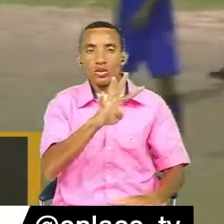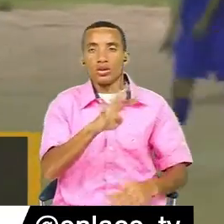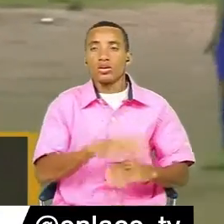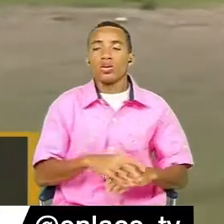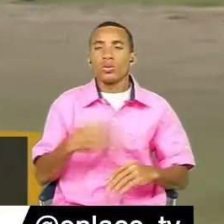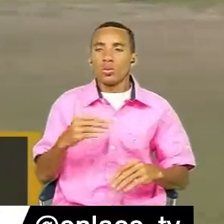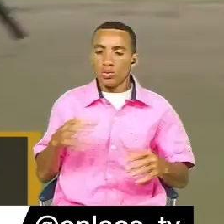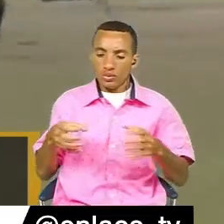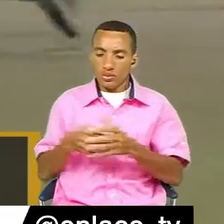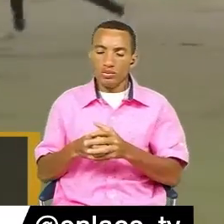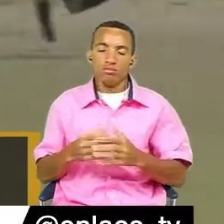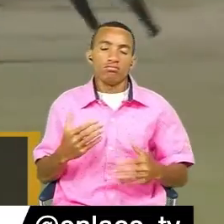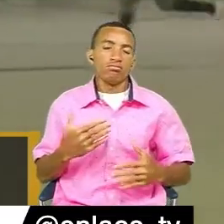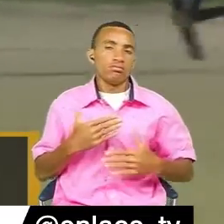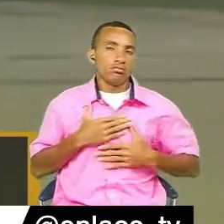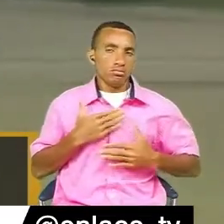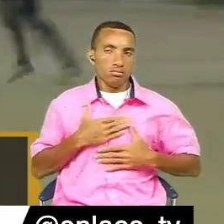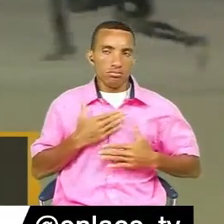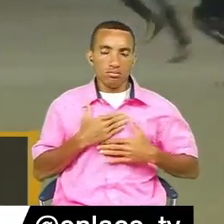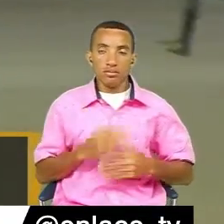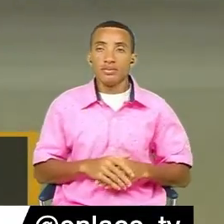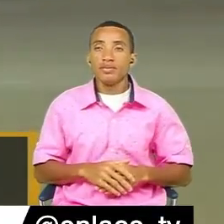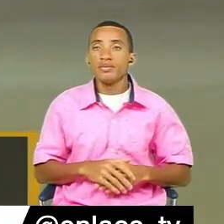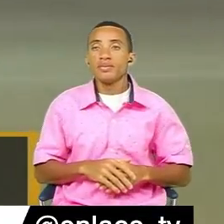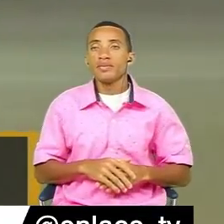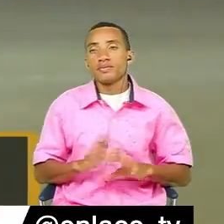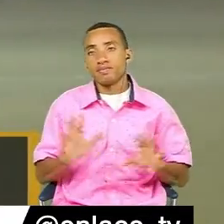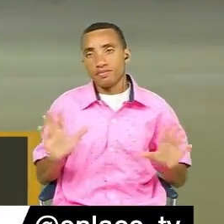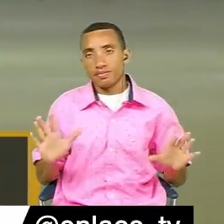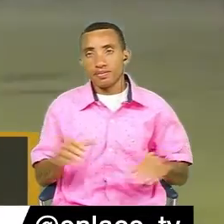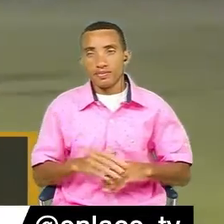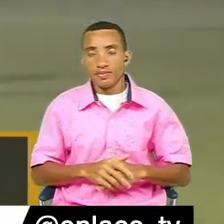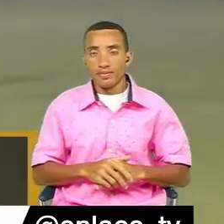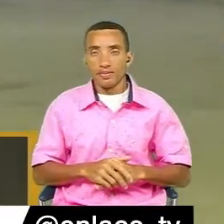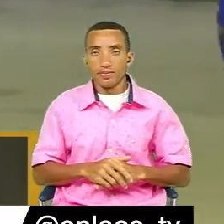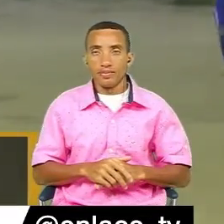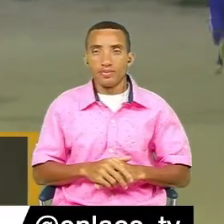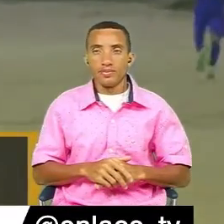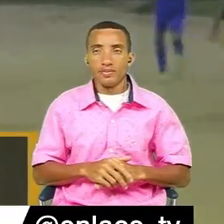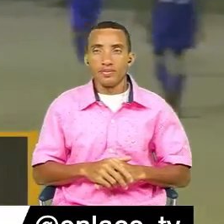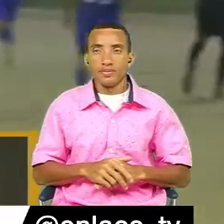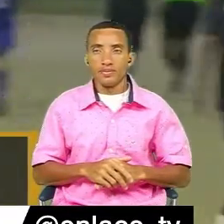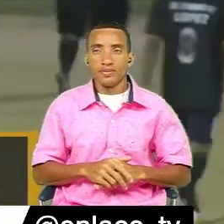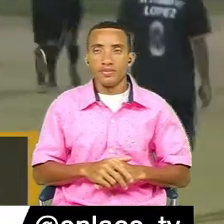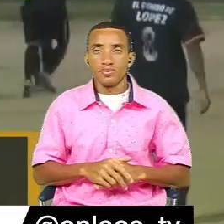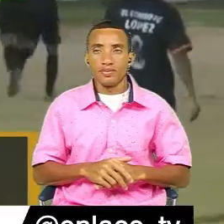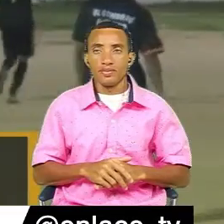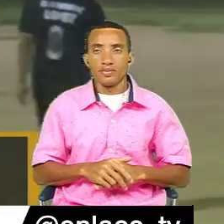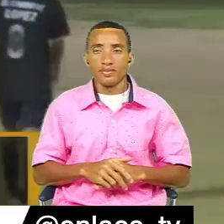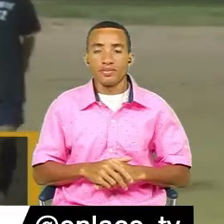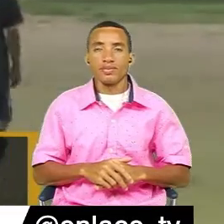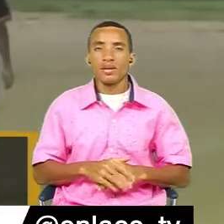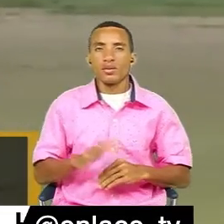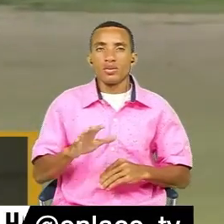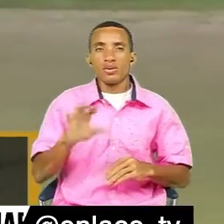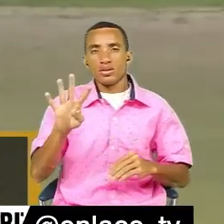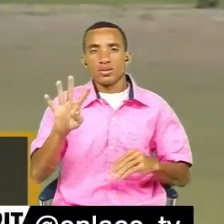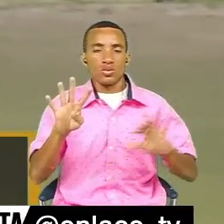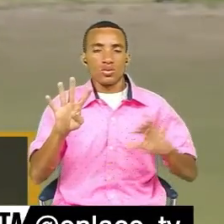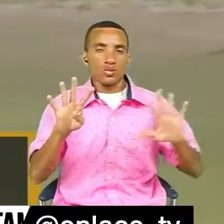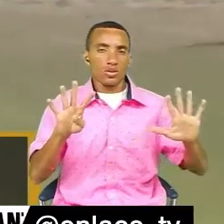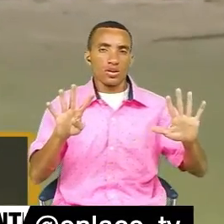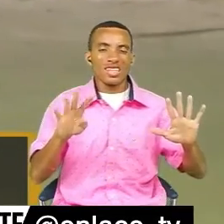porque manejó los tiempos y llegamos al 5-4 y tuvimos